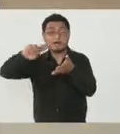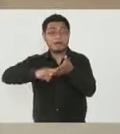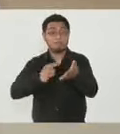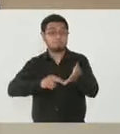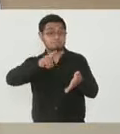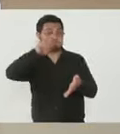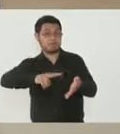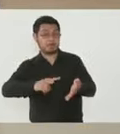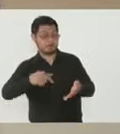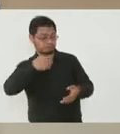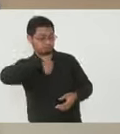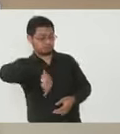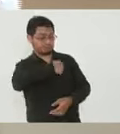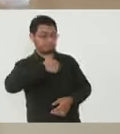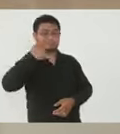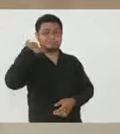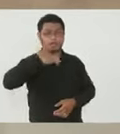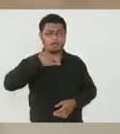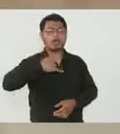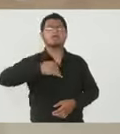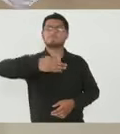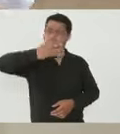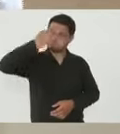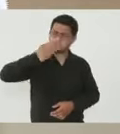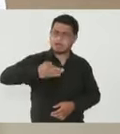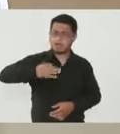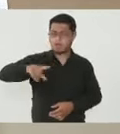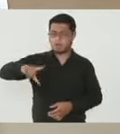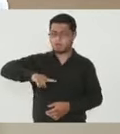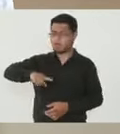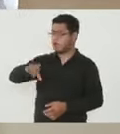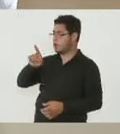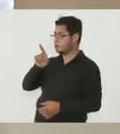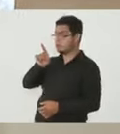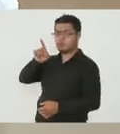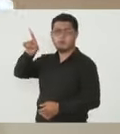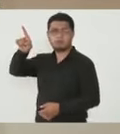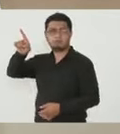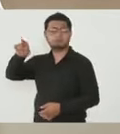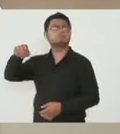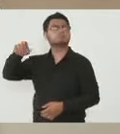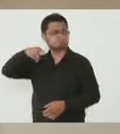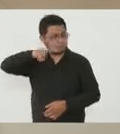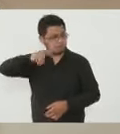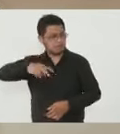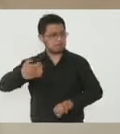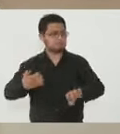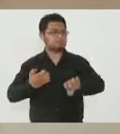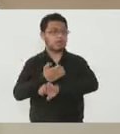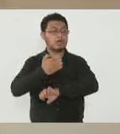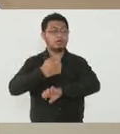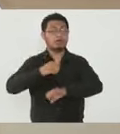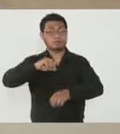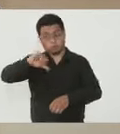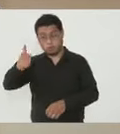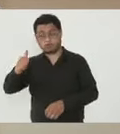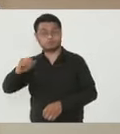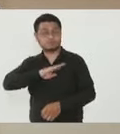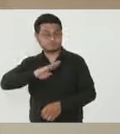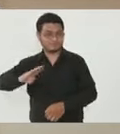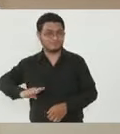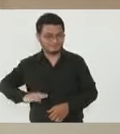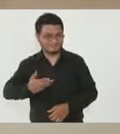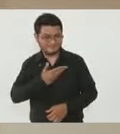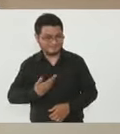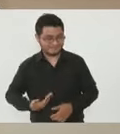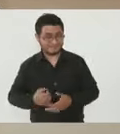de Yucatán es de los tres niveles de gobierno. De su gobierno, del gobierno del Estado, pero también de los presidentes municipales. Muchísimas gracias,